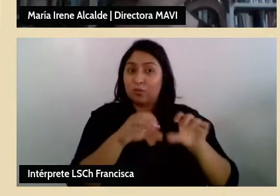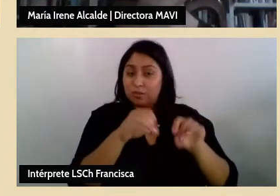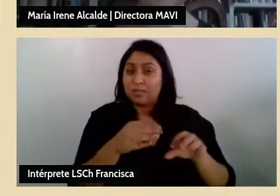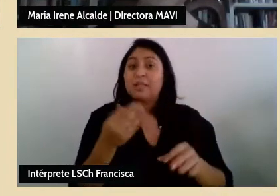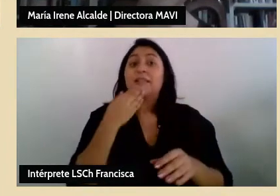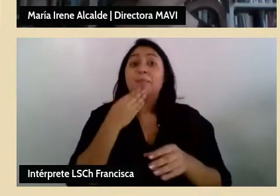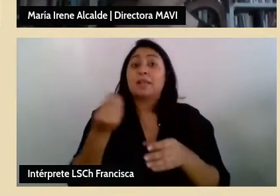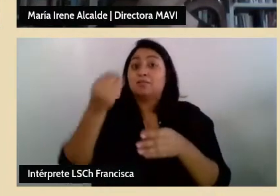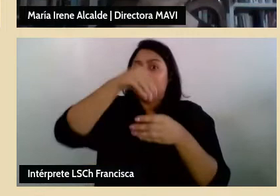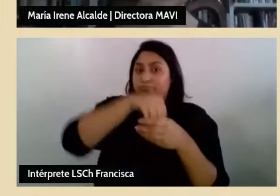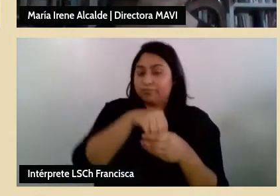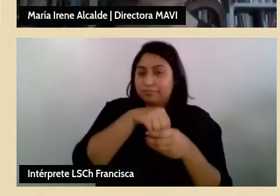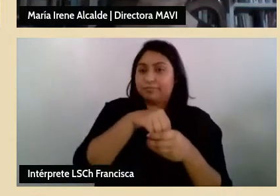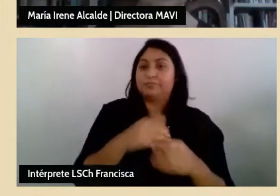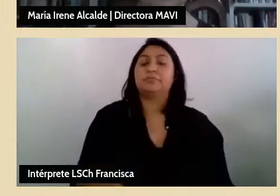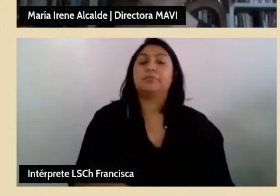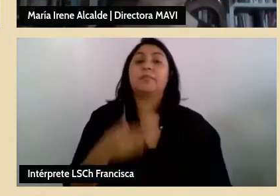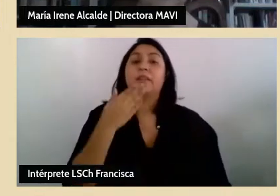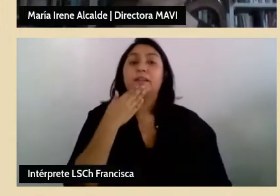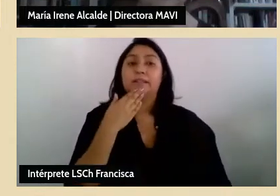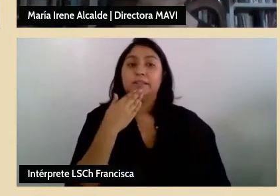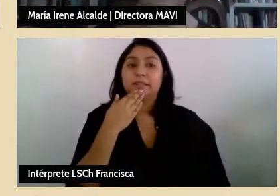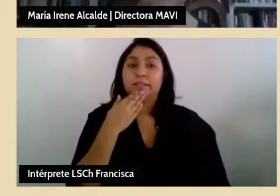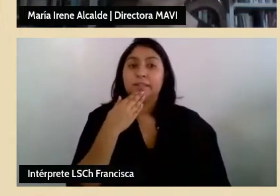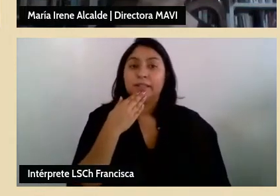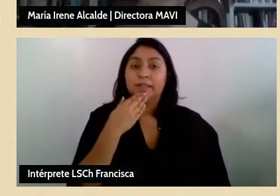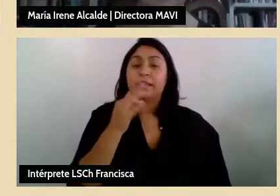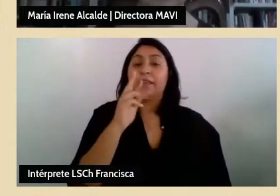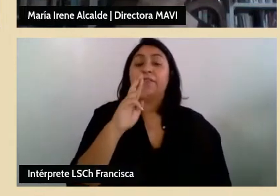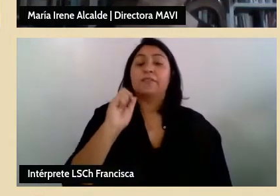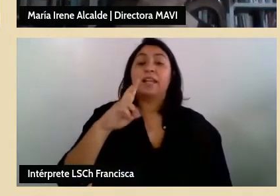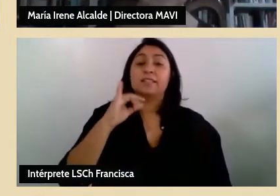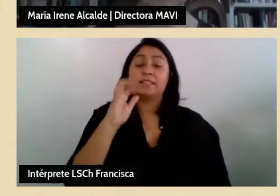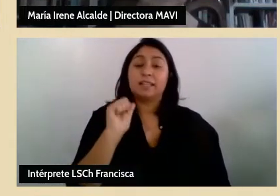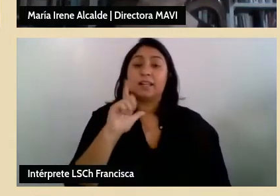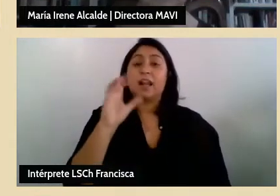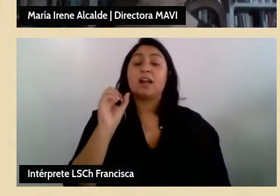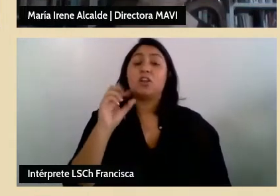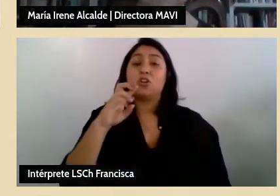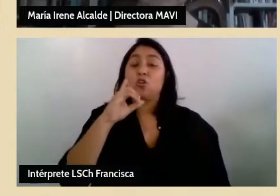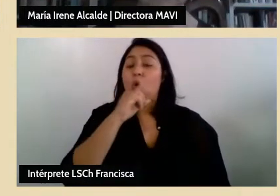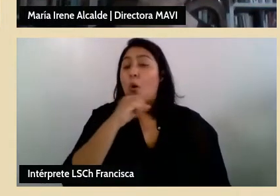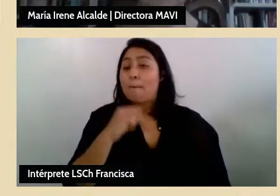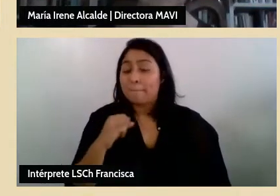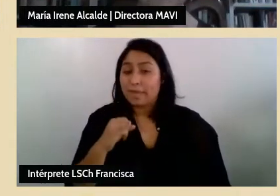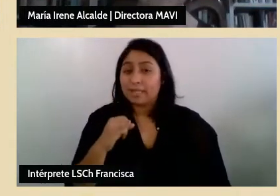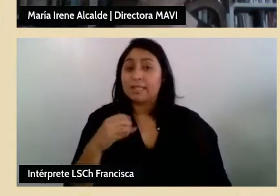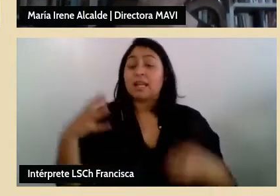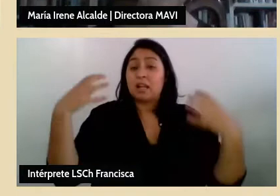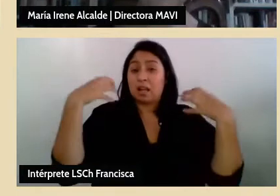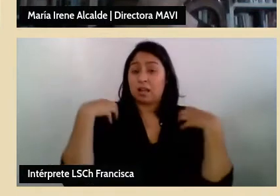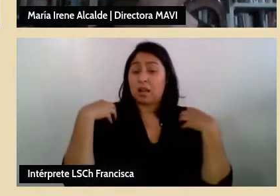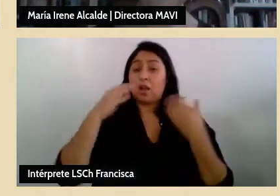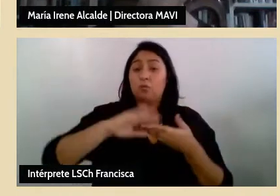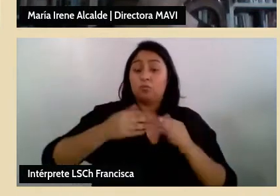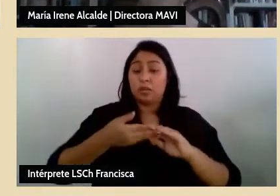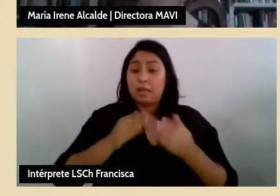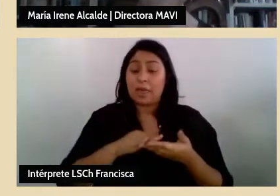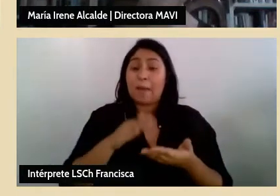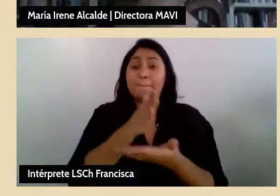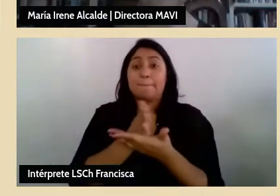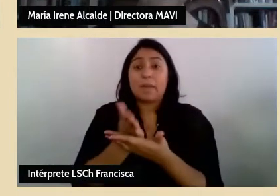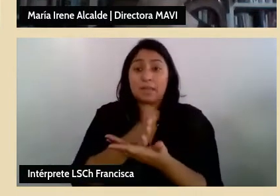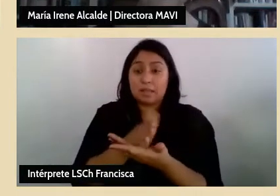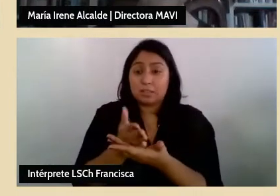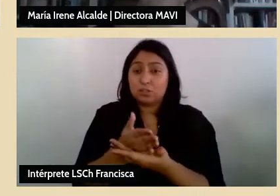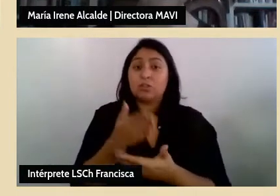inclusión. También Francisca López, encargada de comunidad y mediación. También abajo